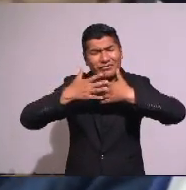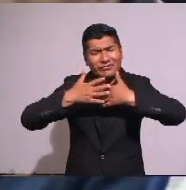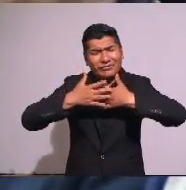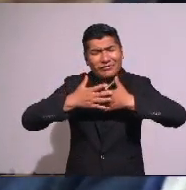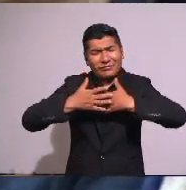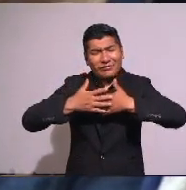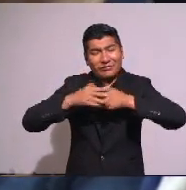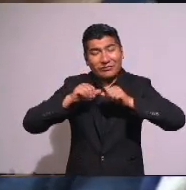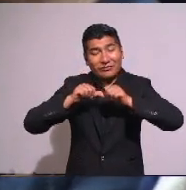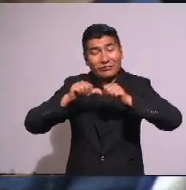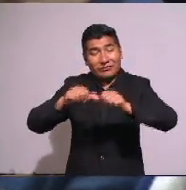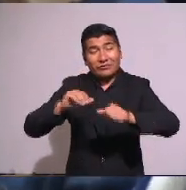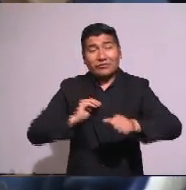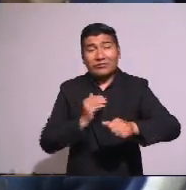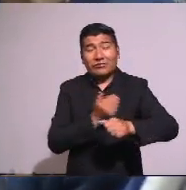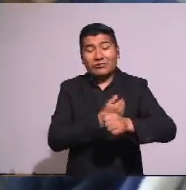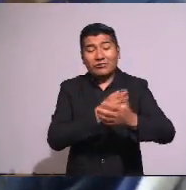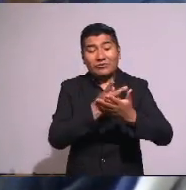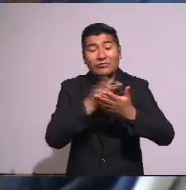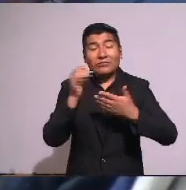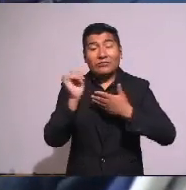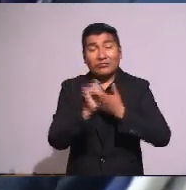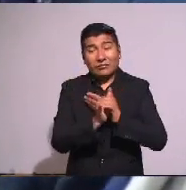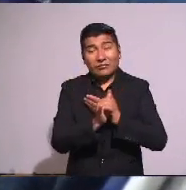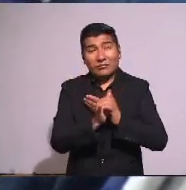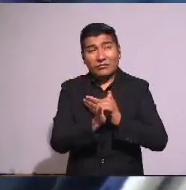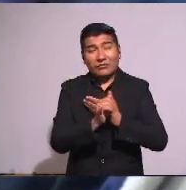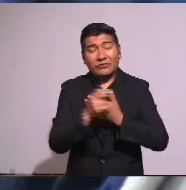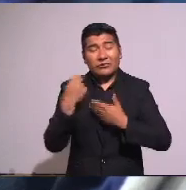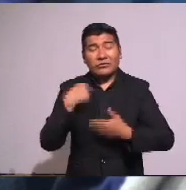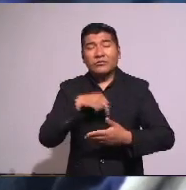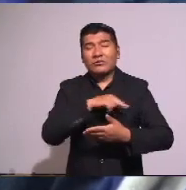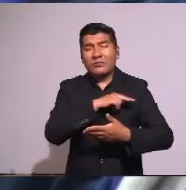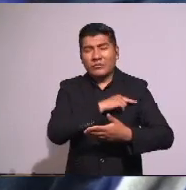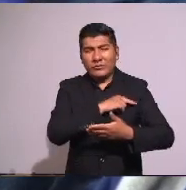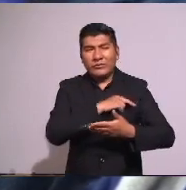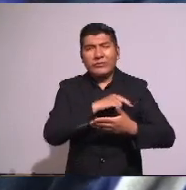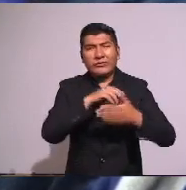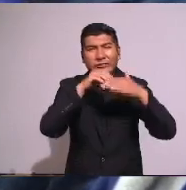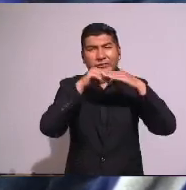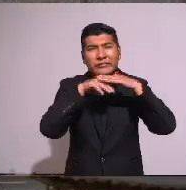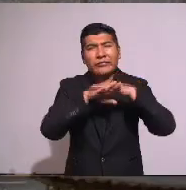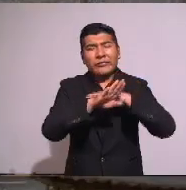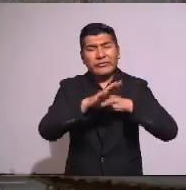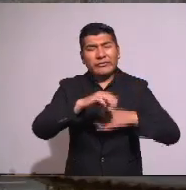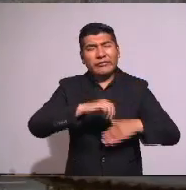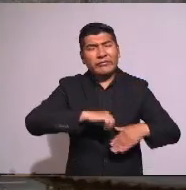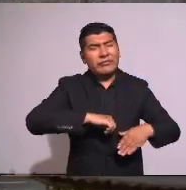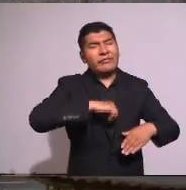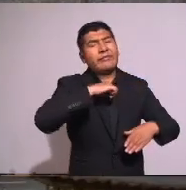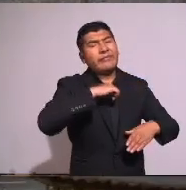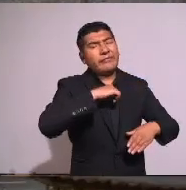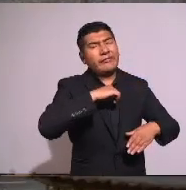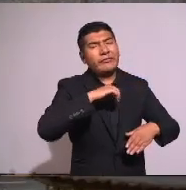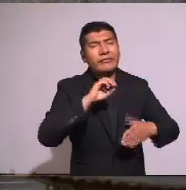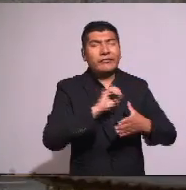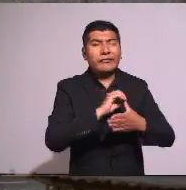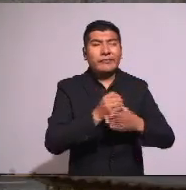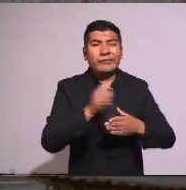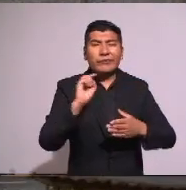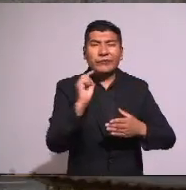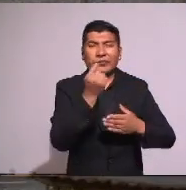Seguimos sujetos a nuestros proyectos, estamos sumidos en el orgullo o